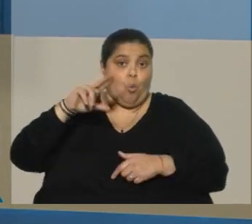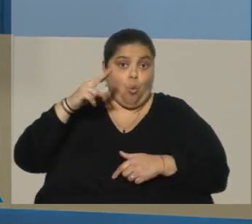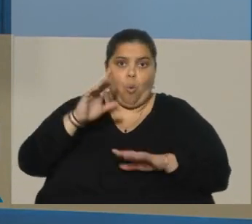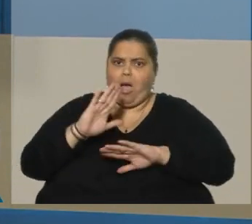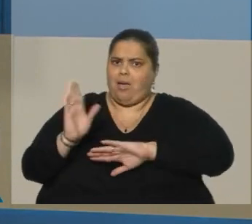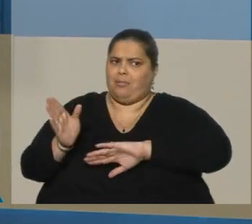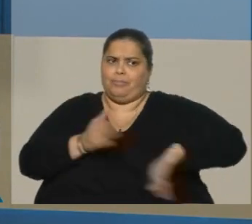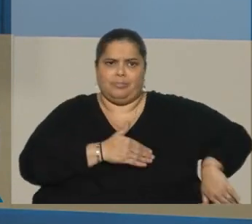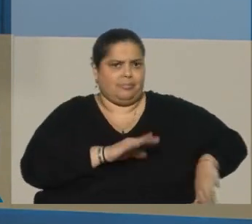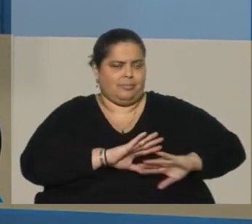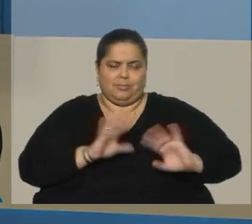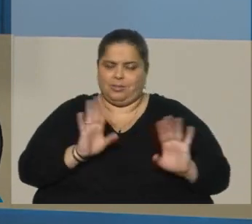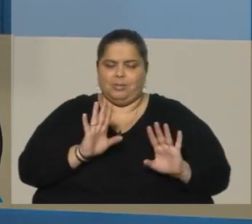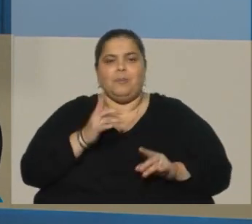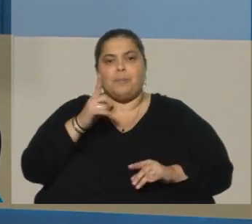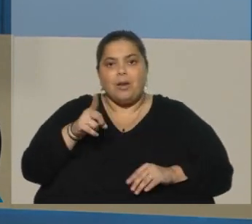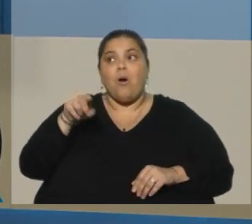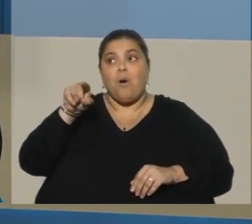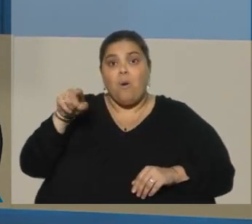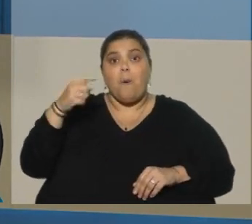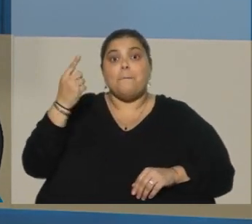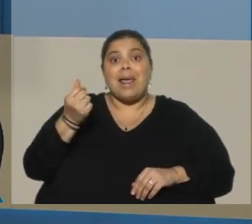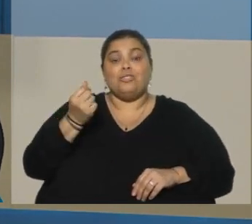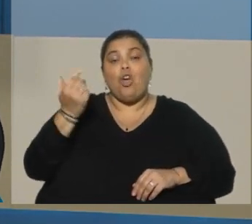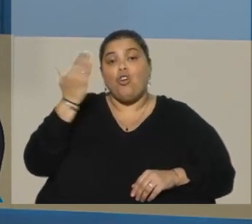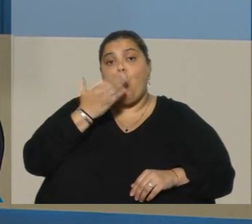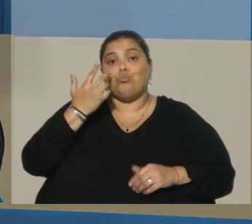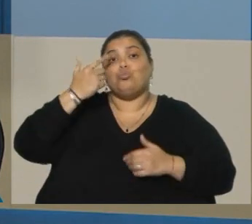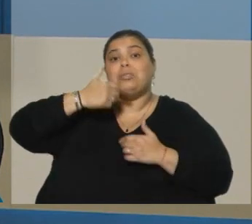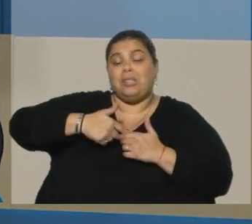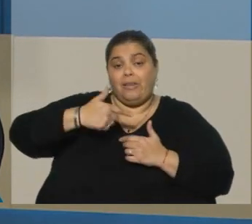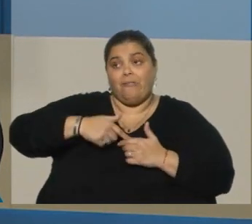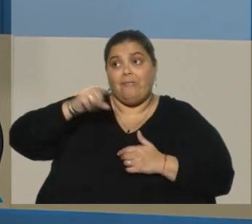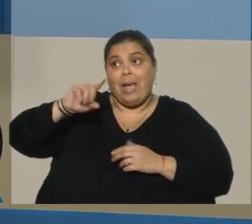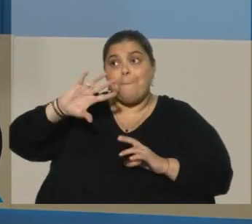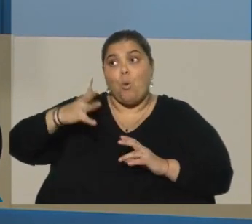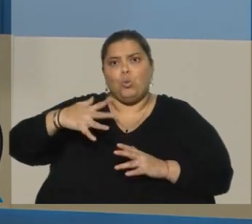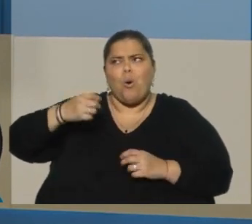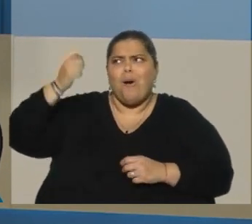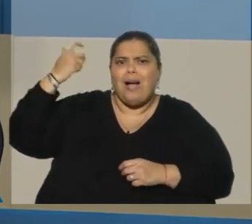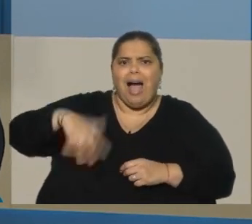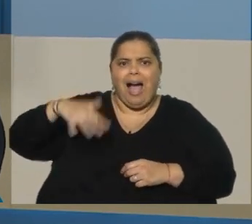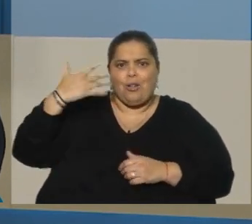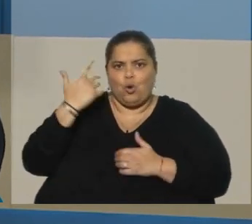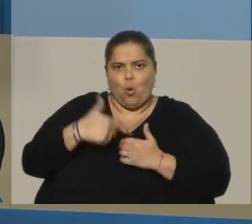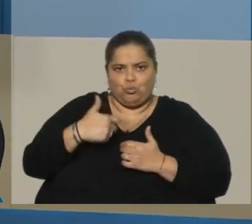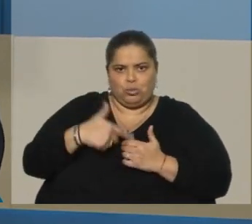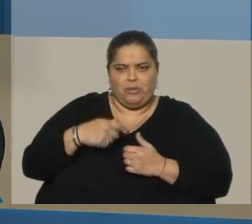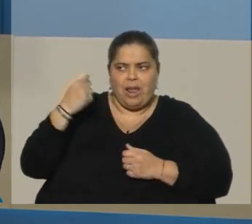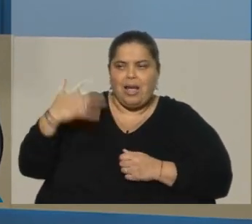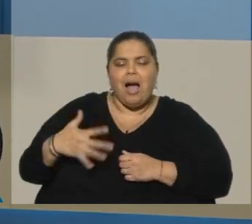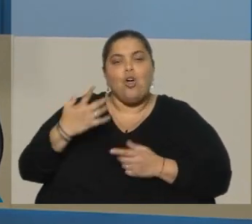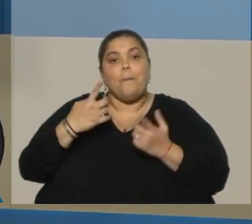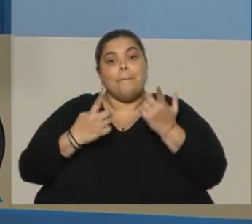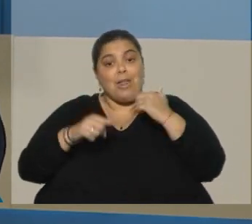abandonar esa racha. Pero los precios de los combustibles en el mundo están que arden. Y en Uruguay